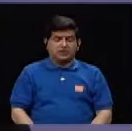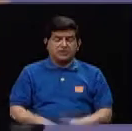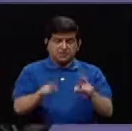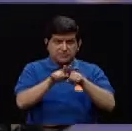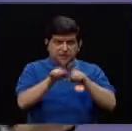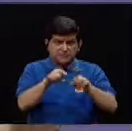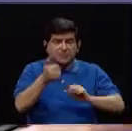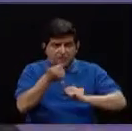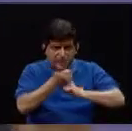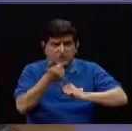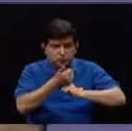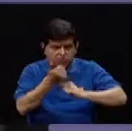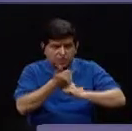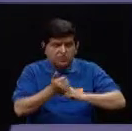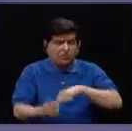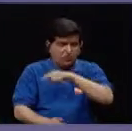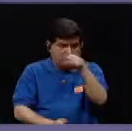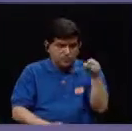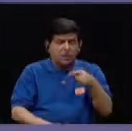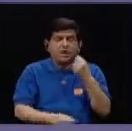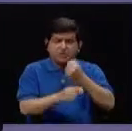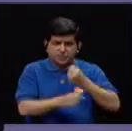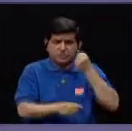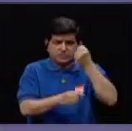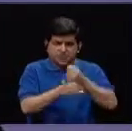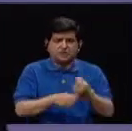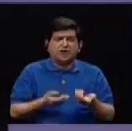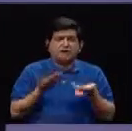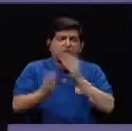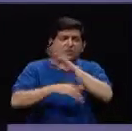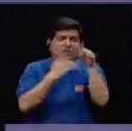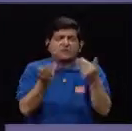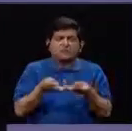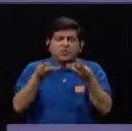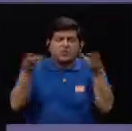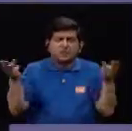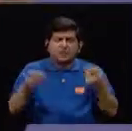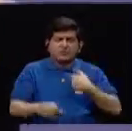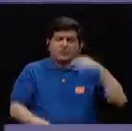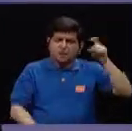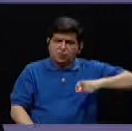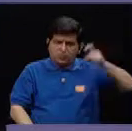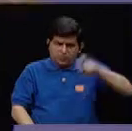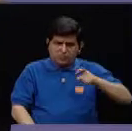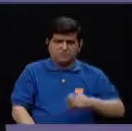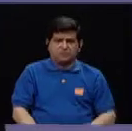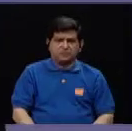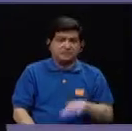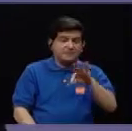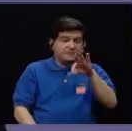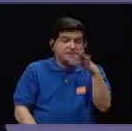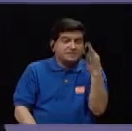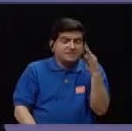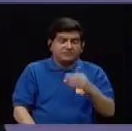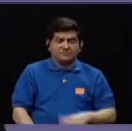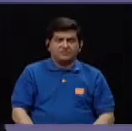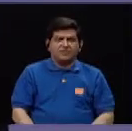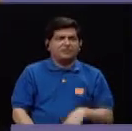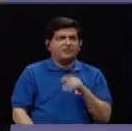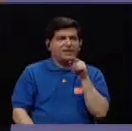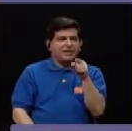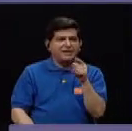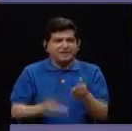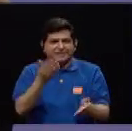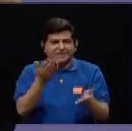ellos apoyan, por eso lo dije antes, ellos apoyan tu trabajo dando todo el material que uno necesita para... Y ella